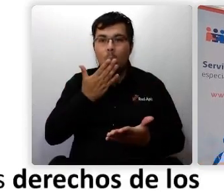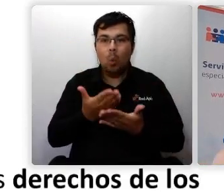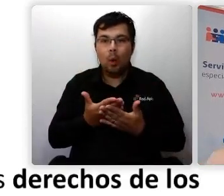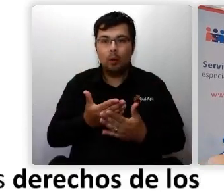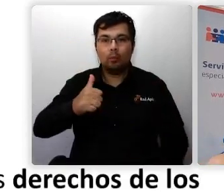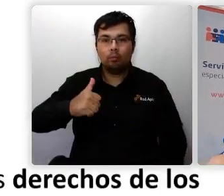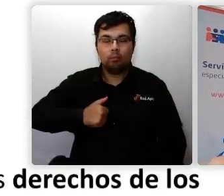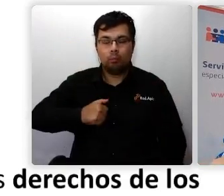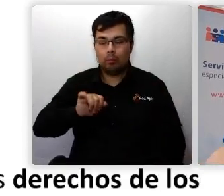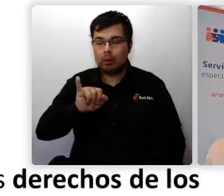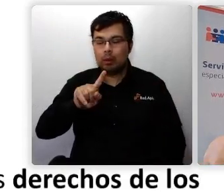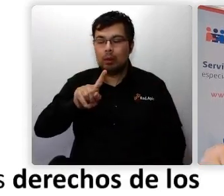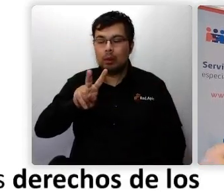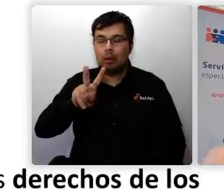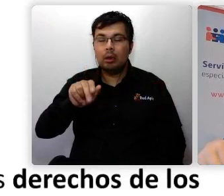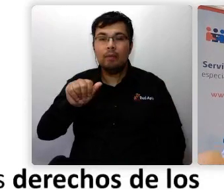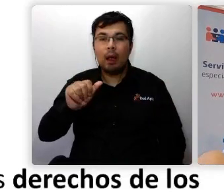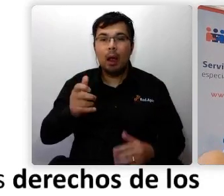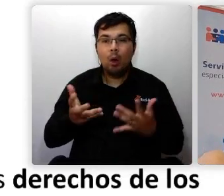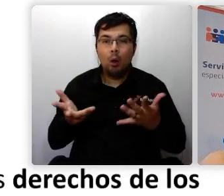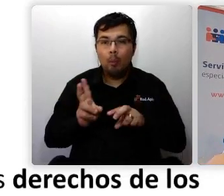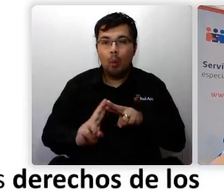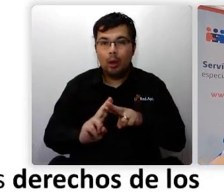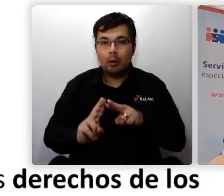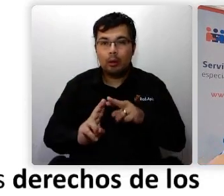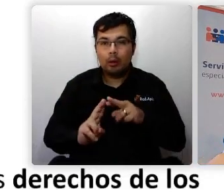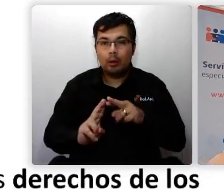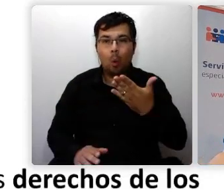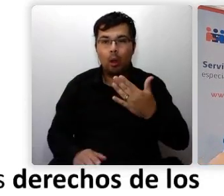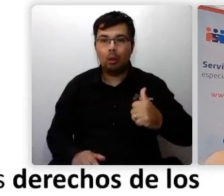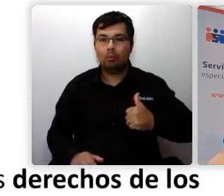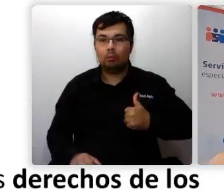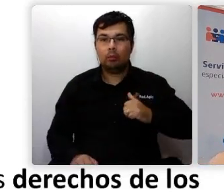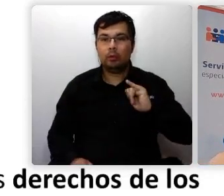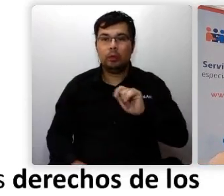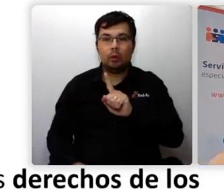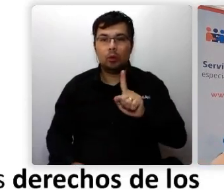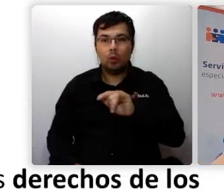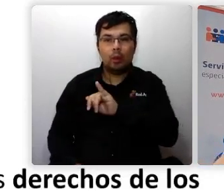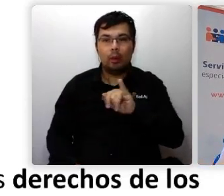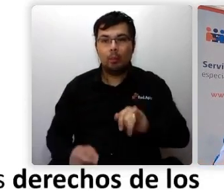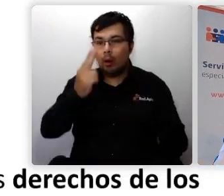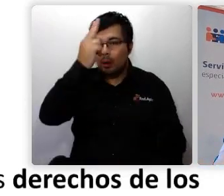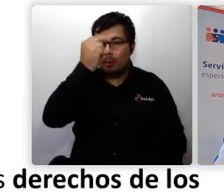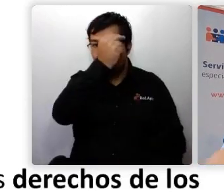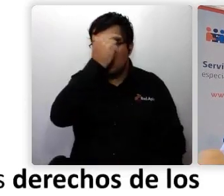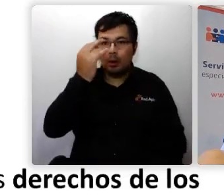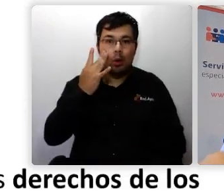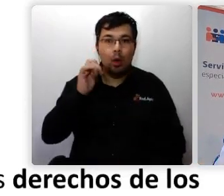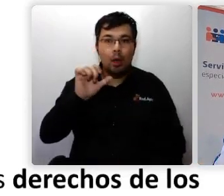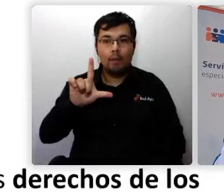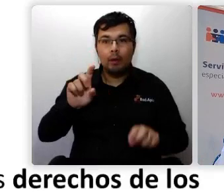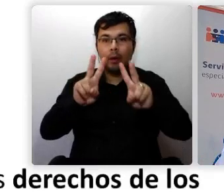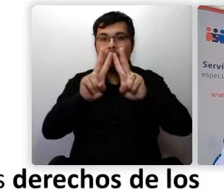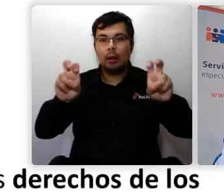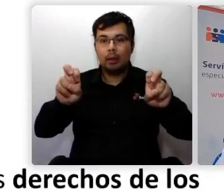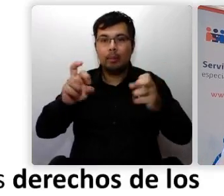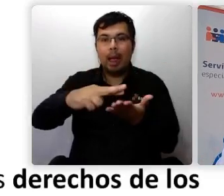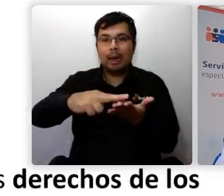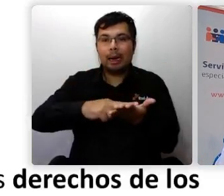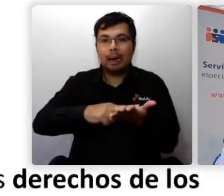y si es que aplica, cómo hay que hacer para operar con eso. En marzo, abril, vamos a comenzar con temas de operación renta. Primero solamente